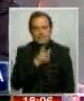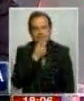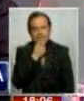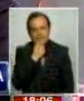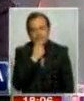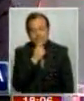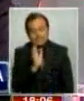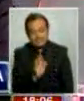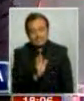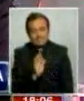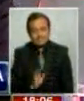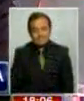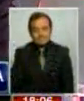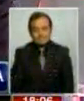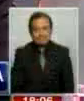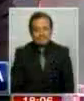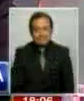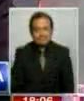Mira,